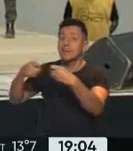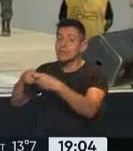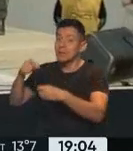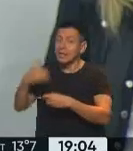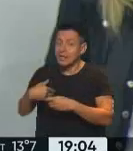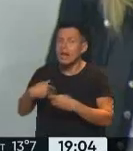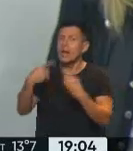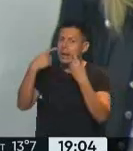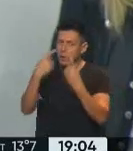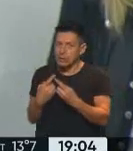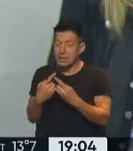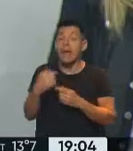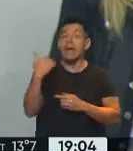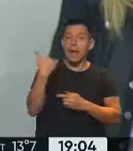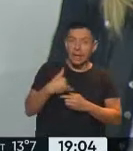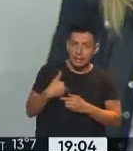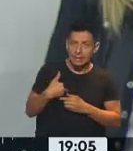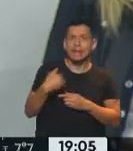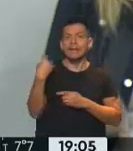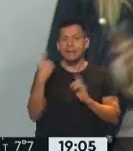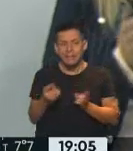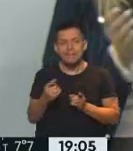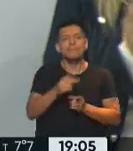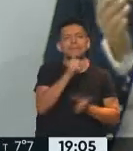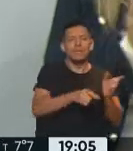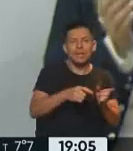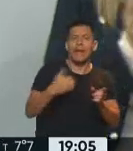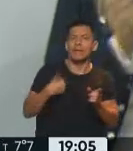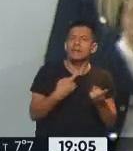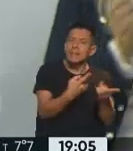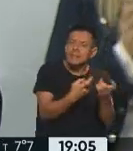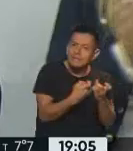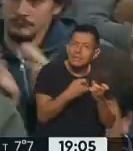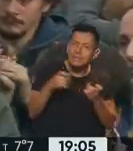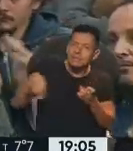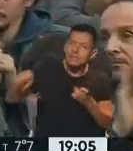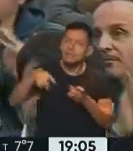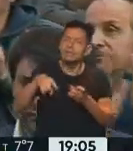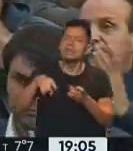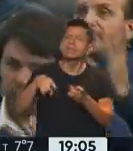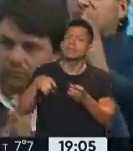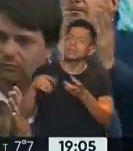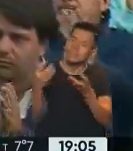argentinos reconozcan que en la Argentina también hay argentinos y argentinas que necesitan